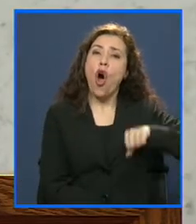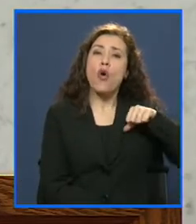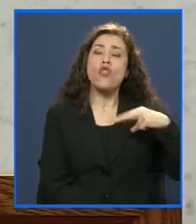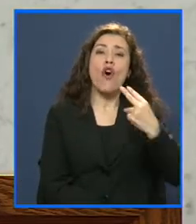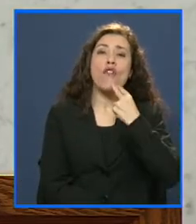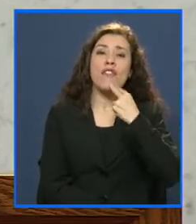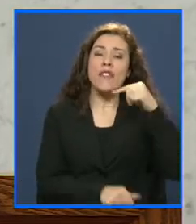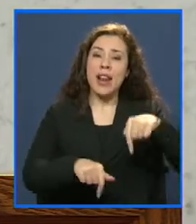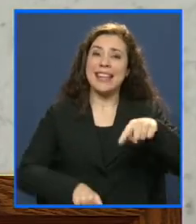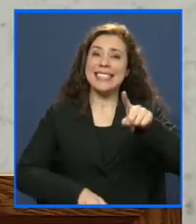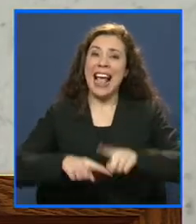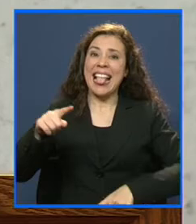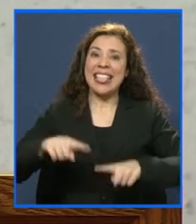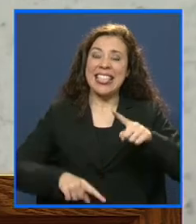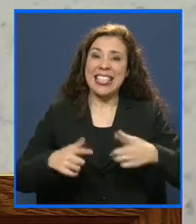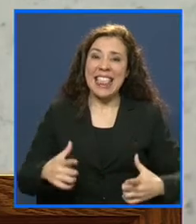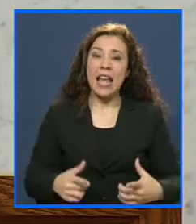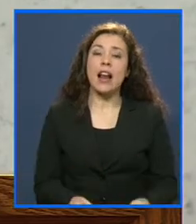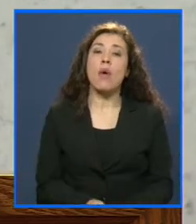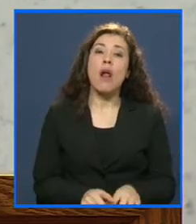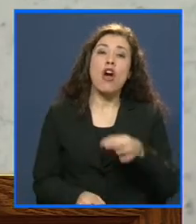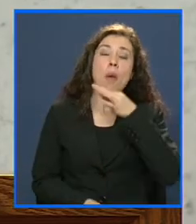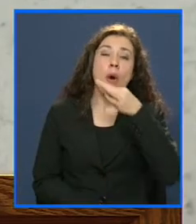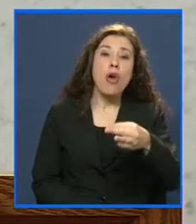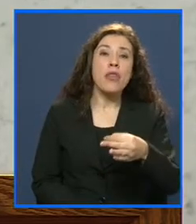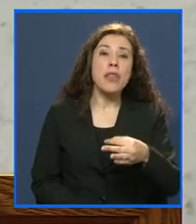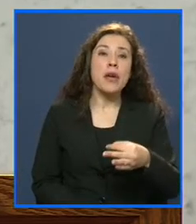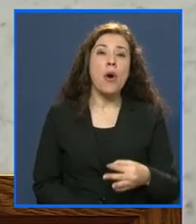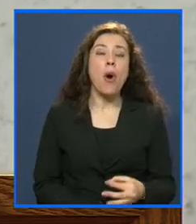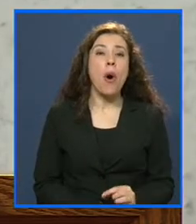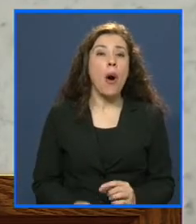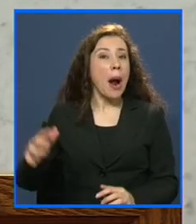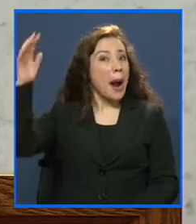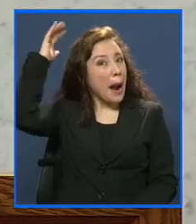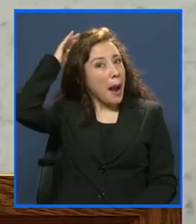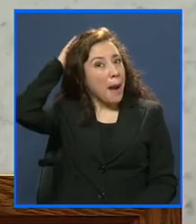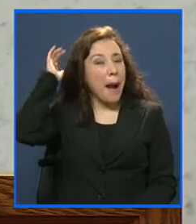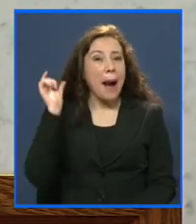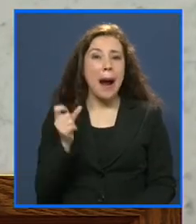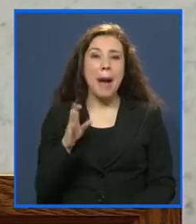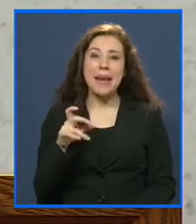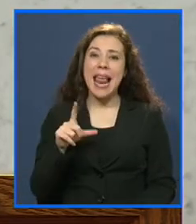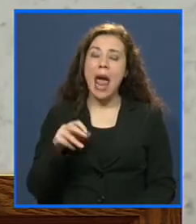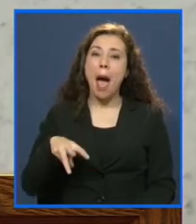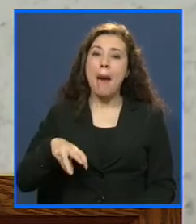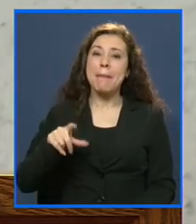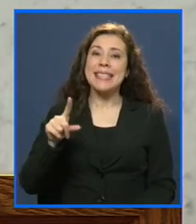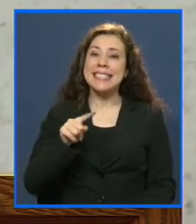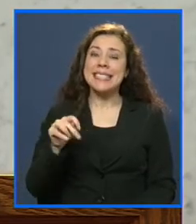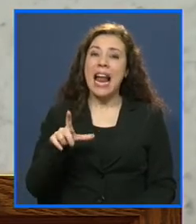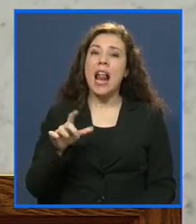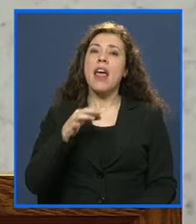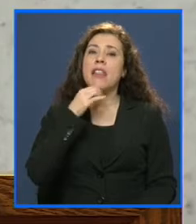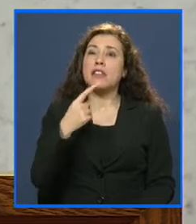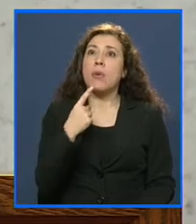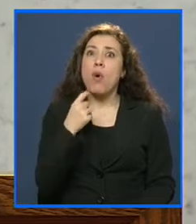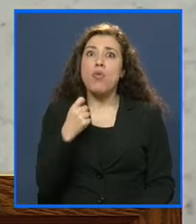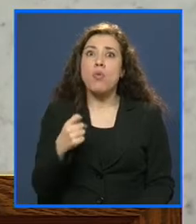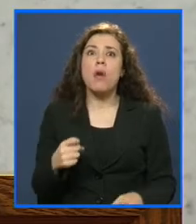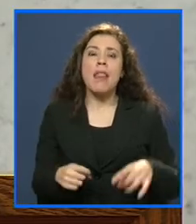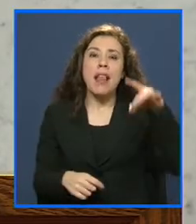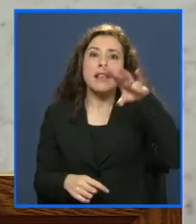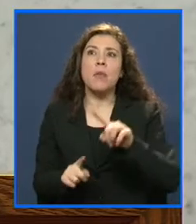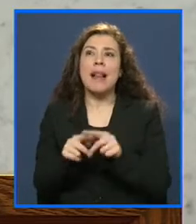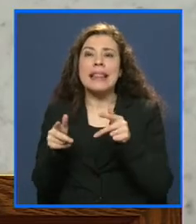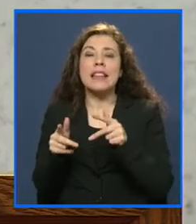en esta tierra porque como decía gabriela mistral aquí estamos dotados de una terquedad contra el destino y una tentativa contra lo imposible